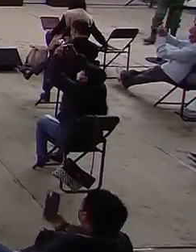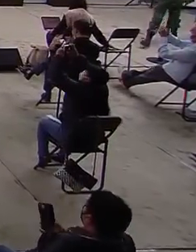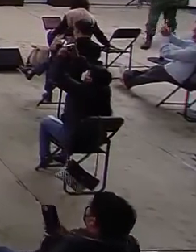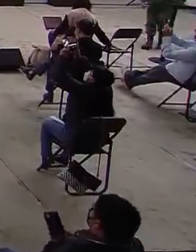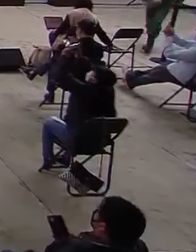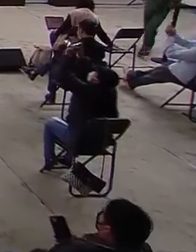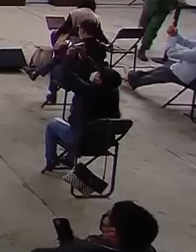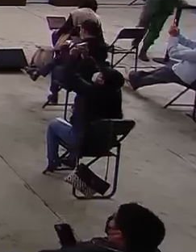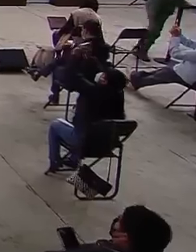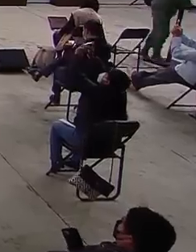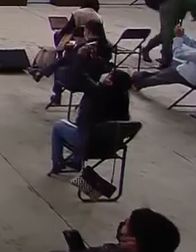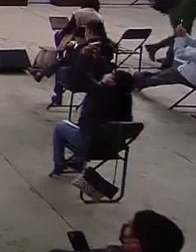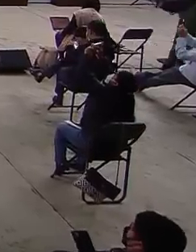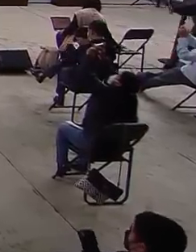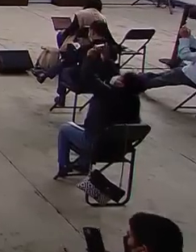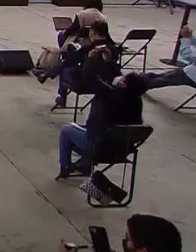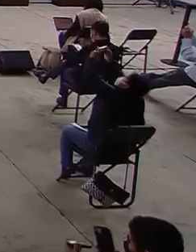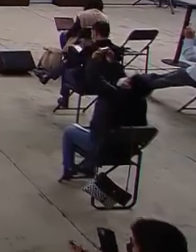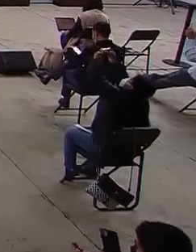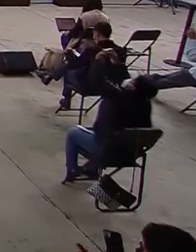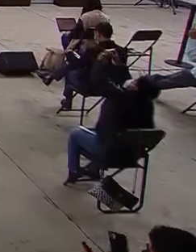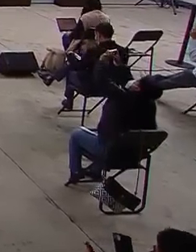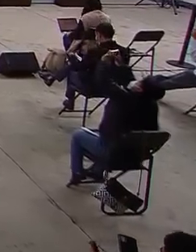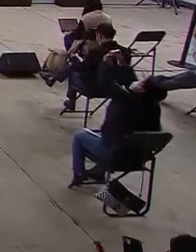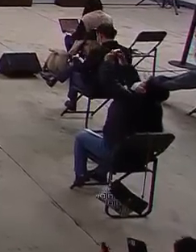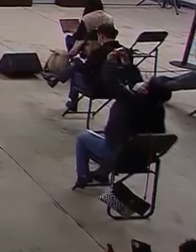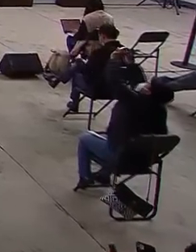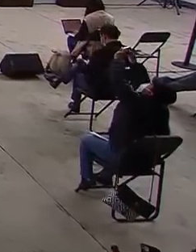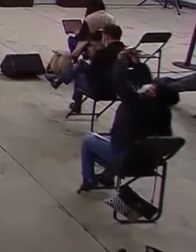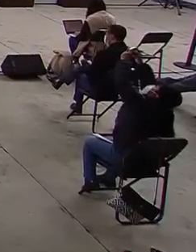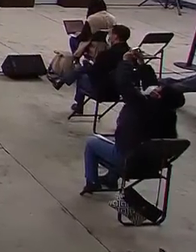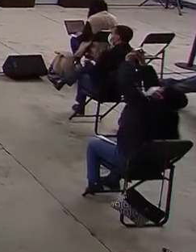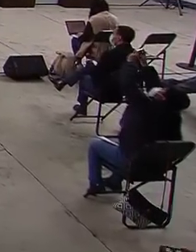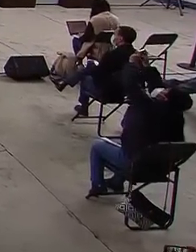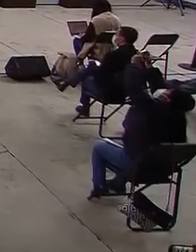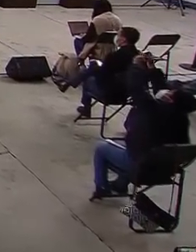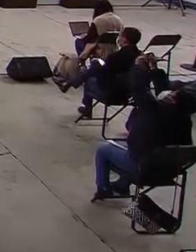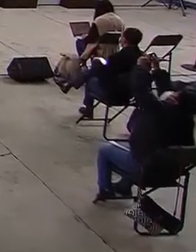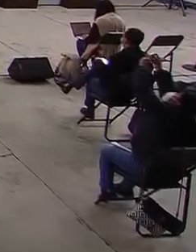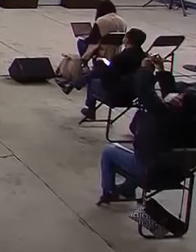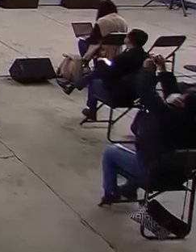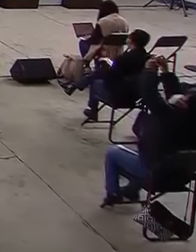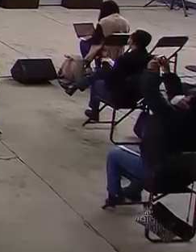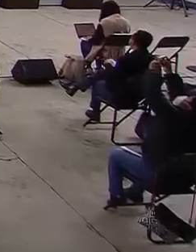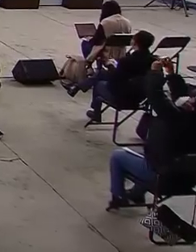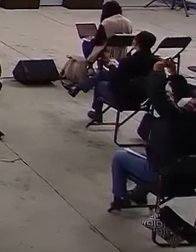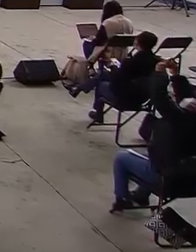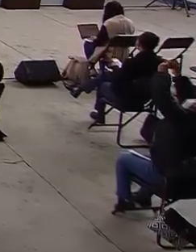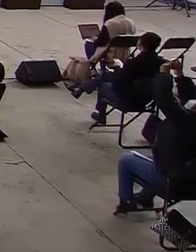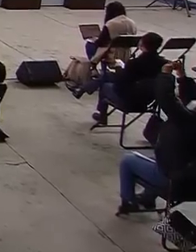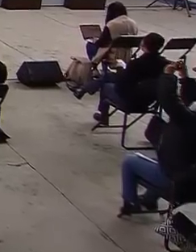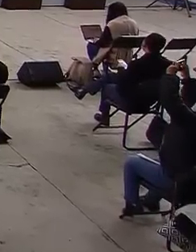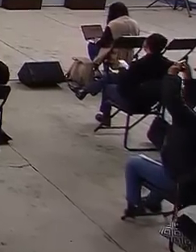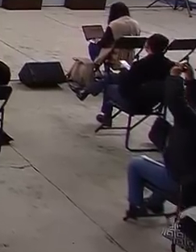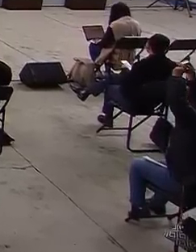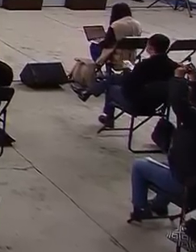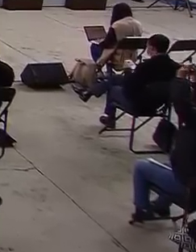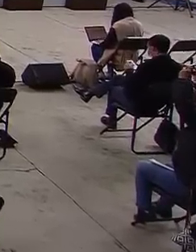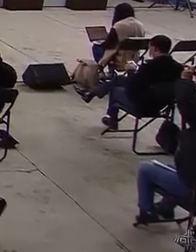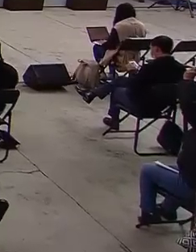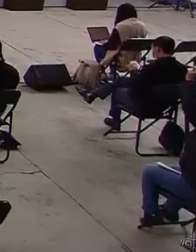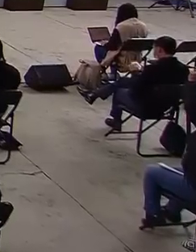Pues iniciamos la semana en Oaxaca, este